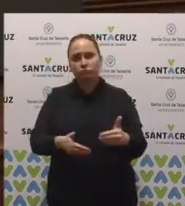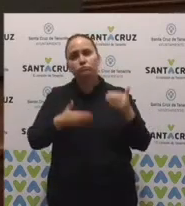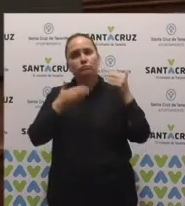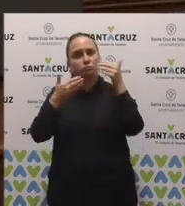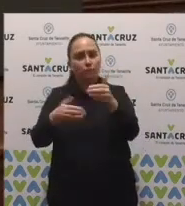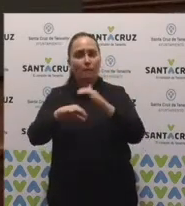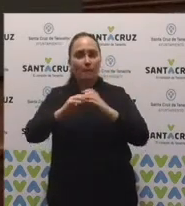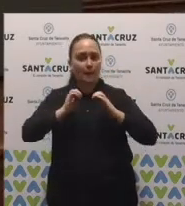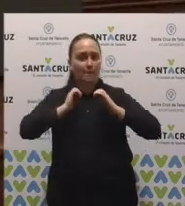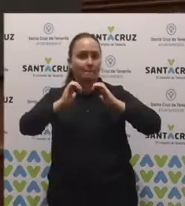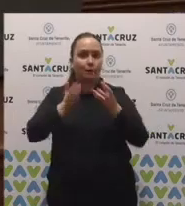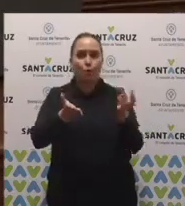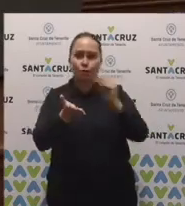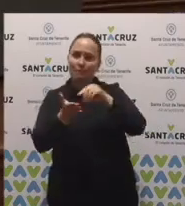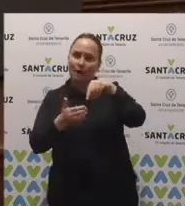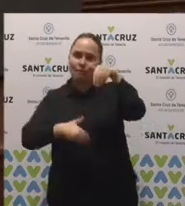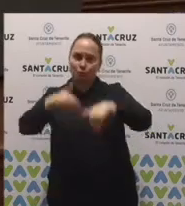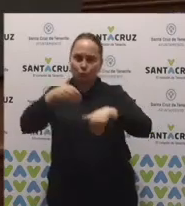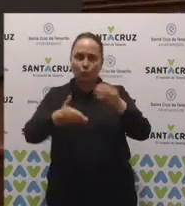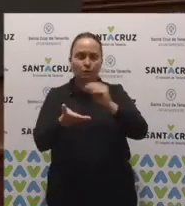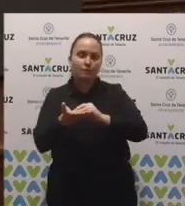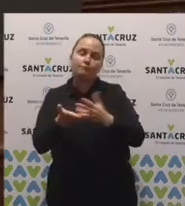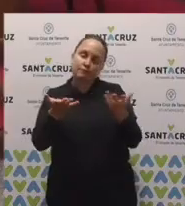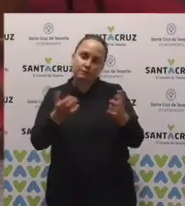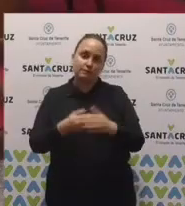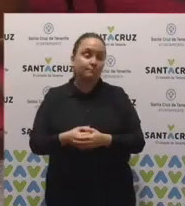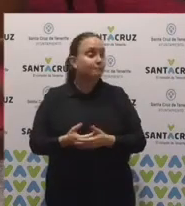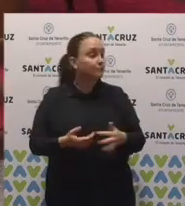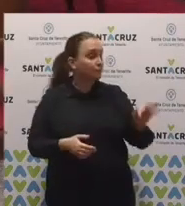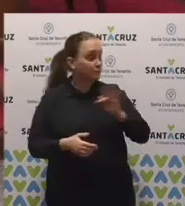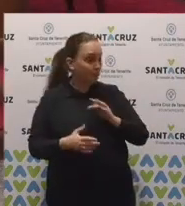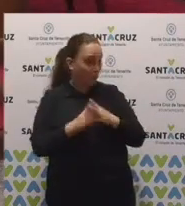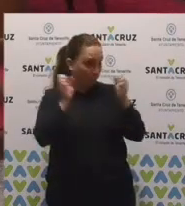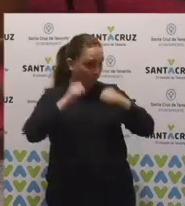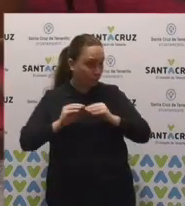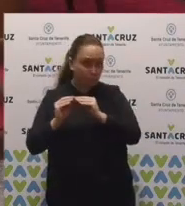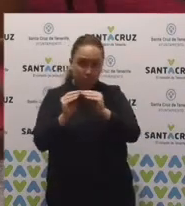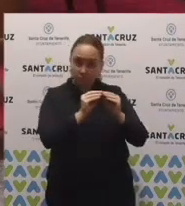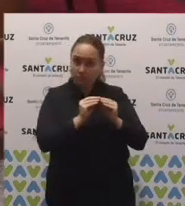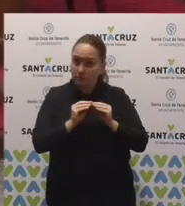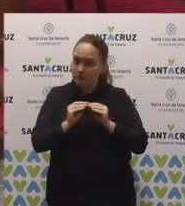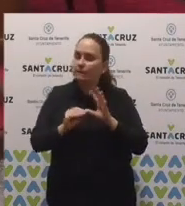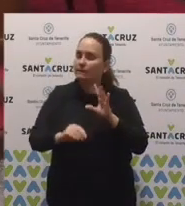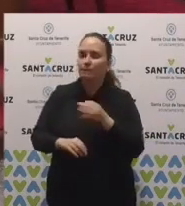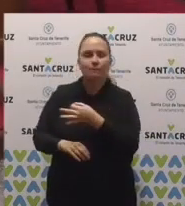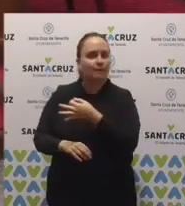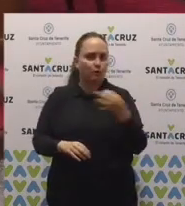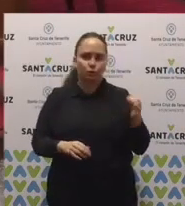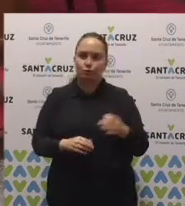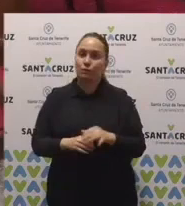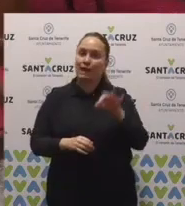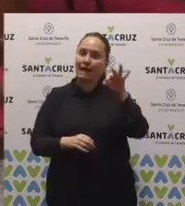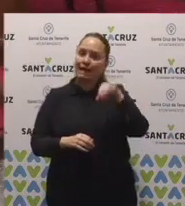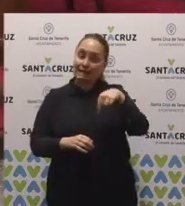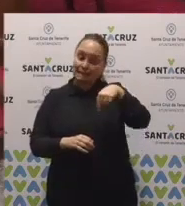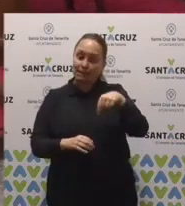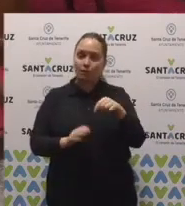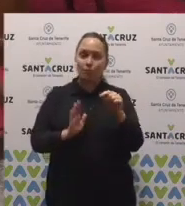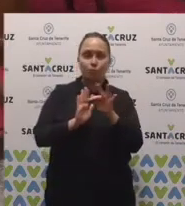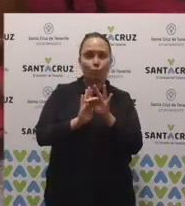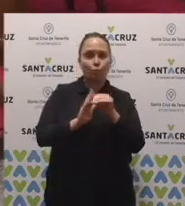sesión acordamos por unanimidad esto la próxima un punto